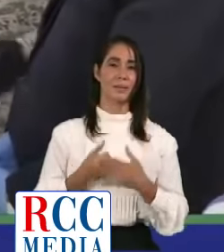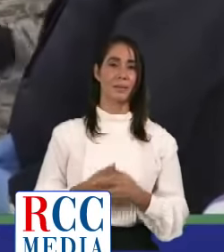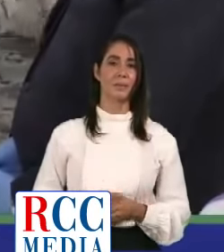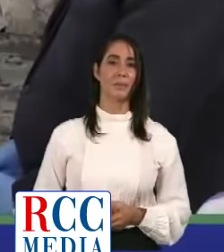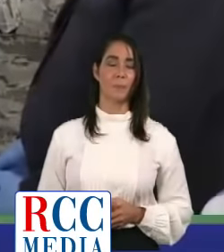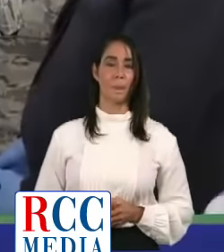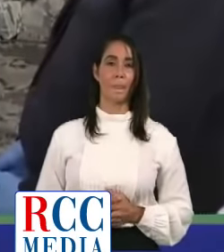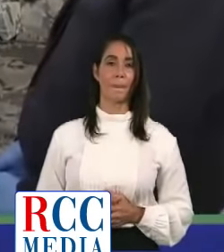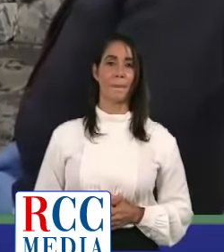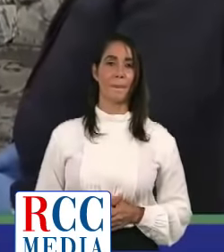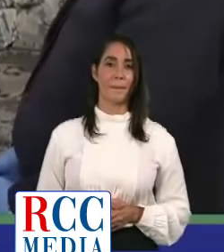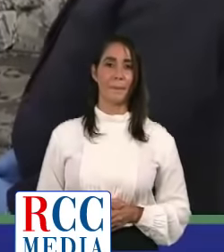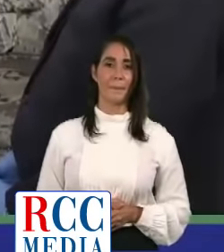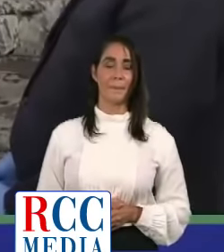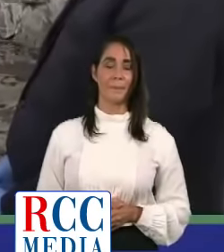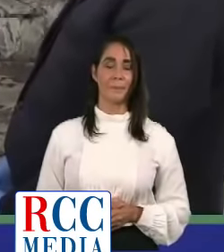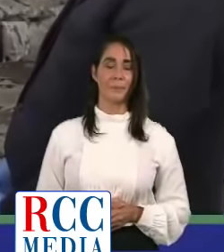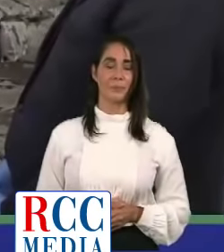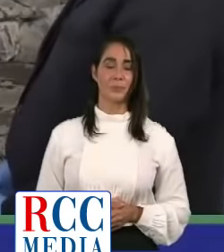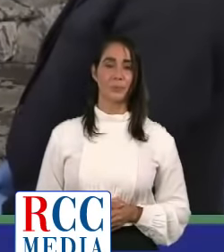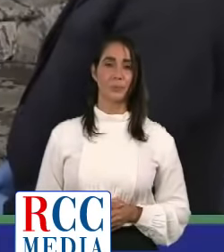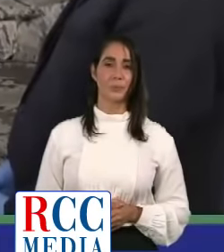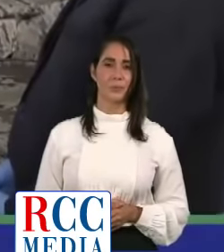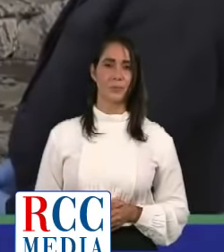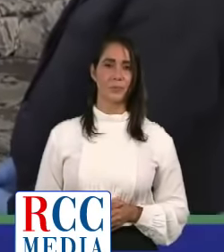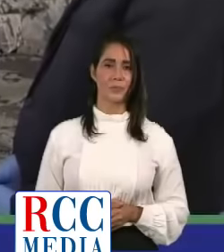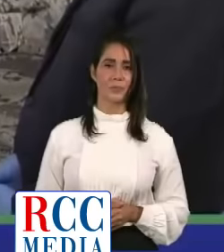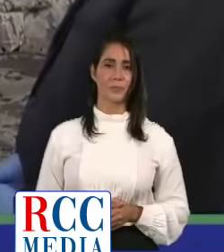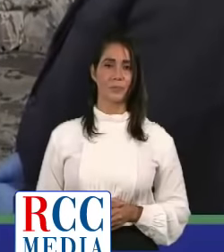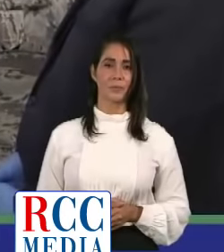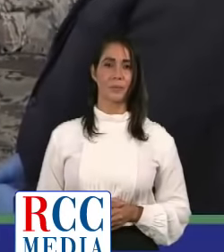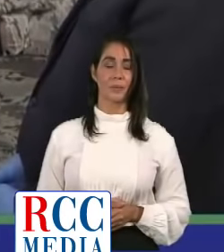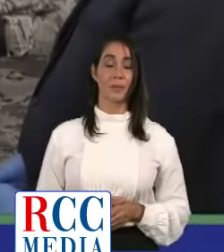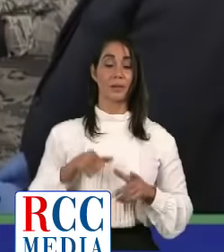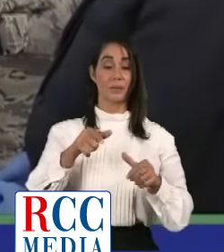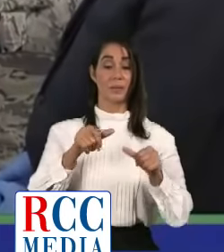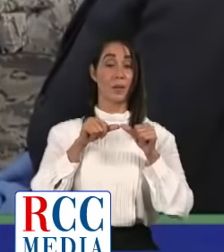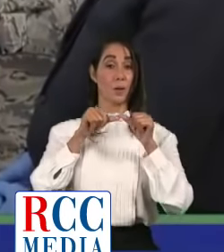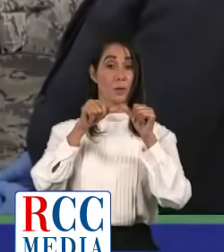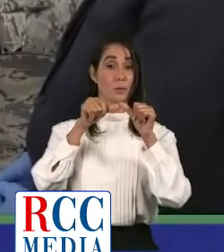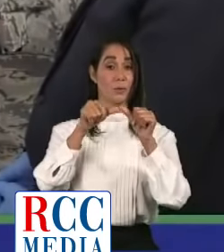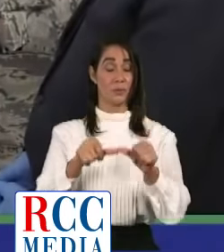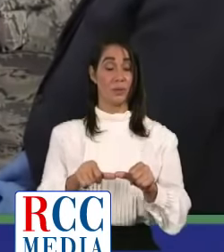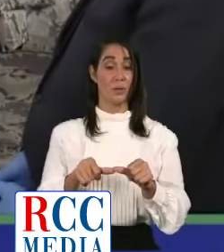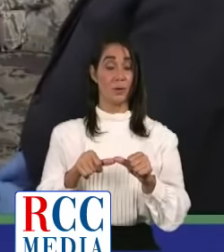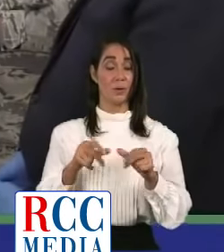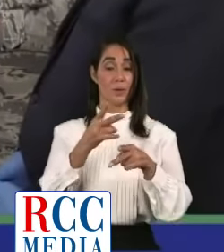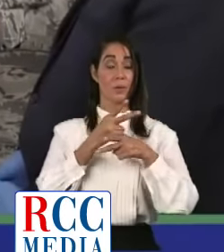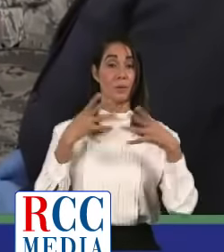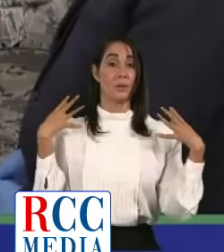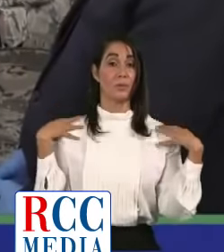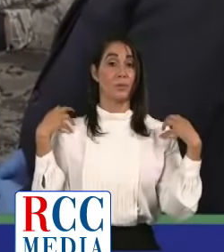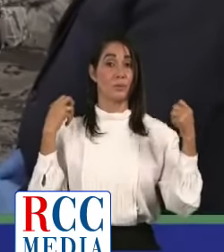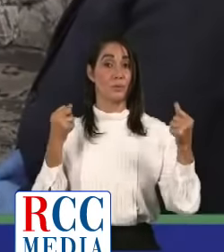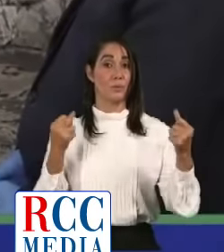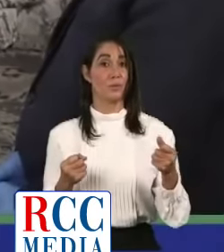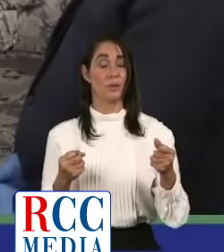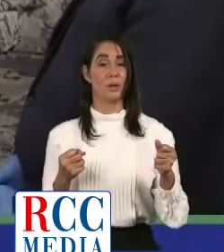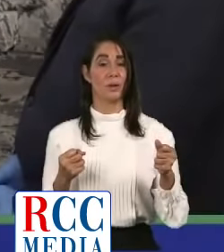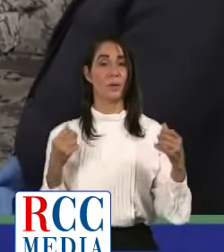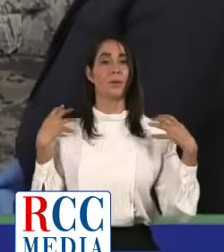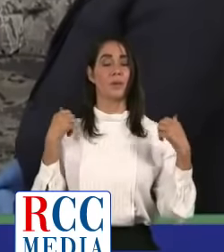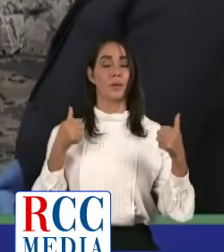que mantenga su salud, que su recuperación haya sido total. Y